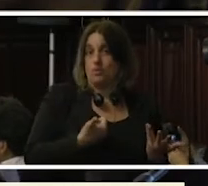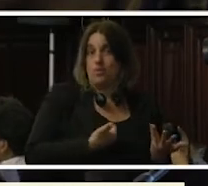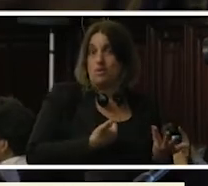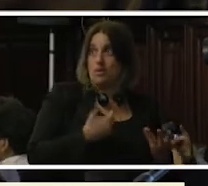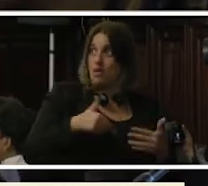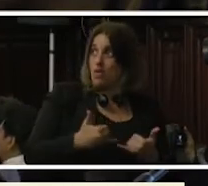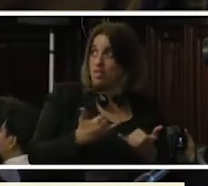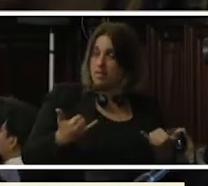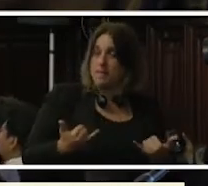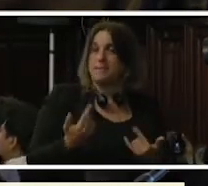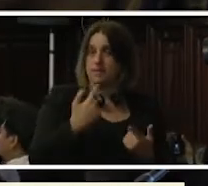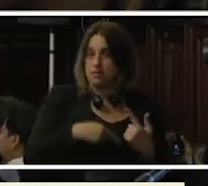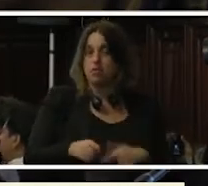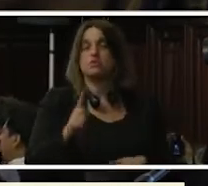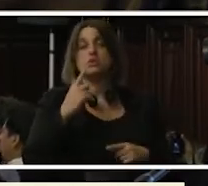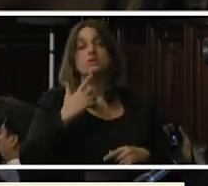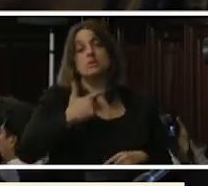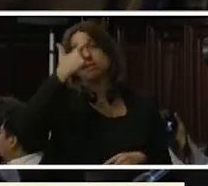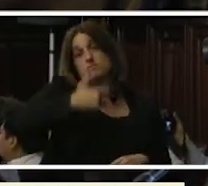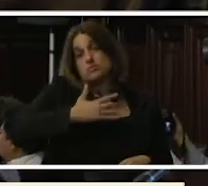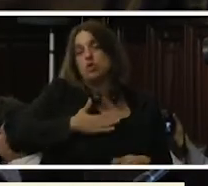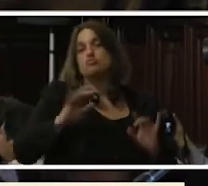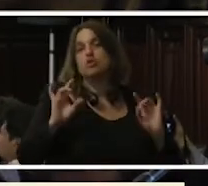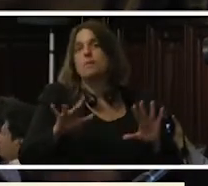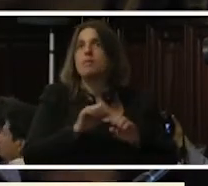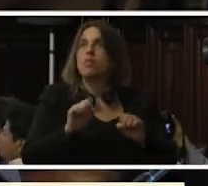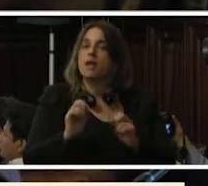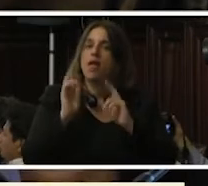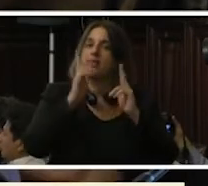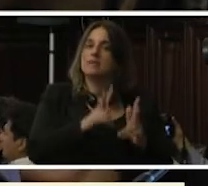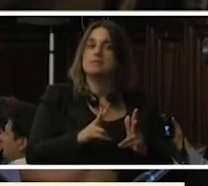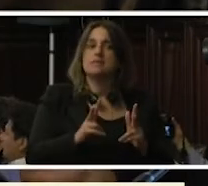el día de hoy. Yo solo añadiría